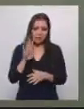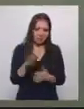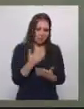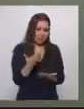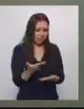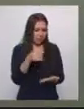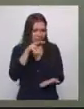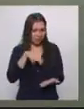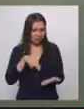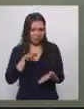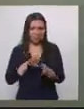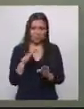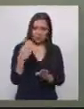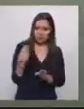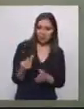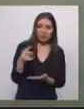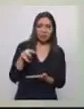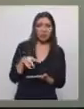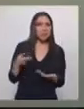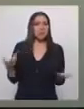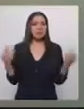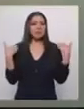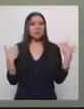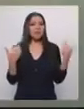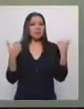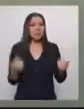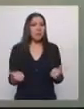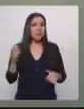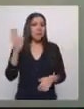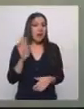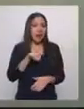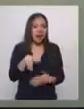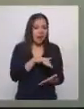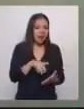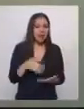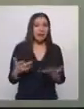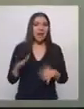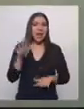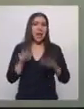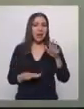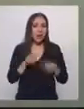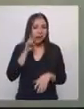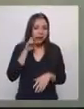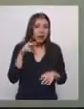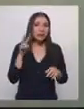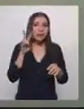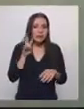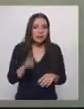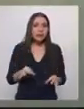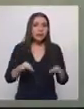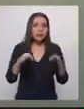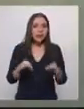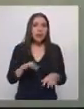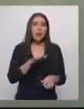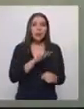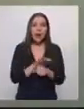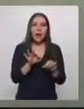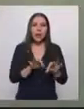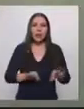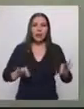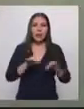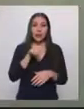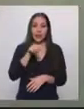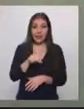y no le entendemos y pues hacemos como que lo leemos, pero realmente luego no le damos la importancia suficiente a este documento